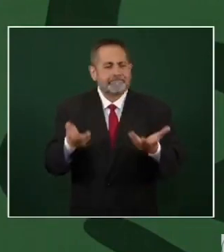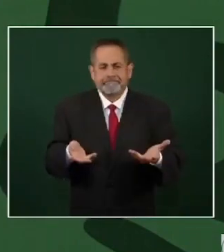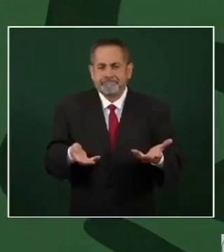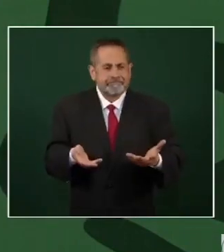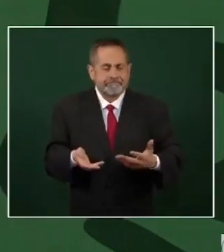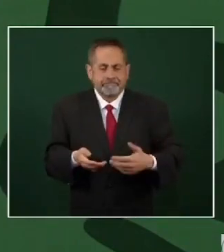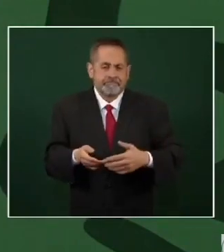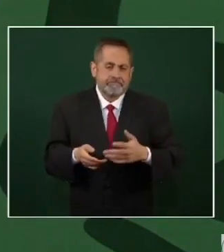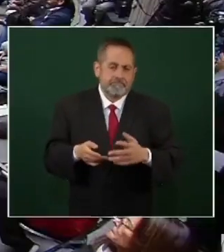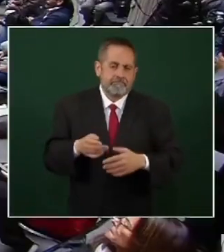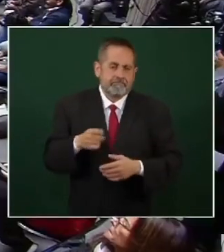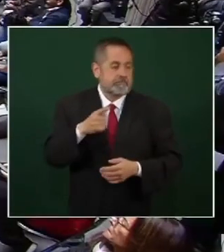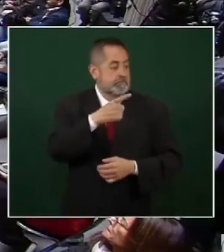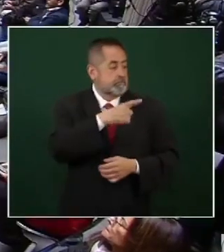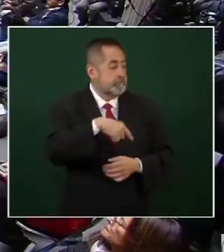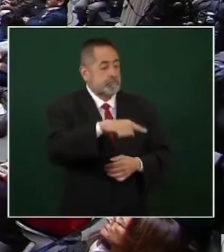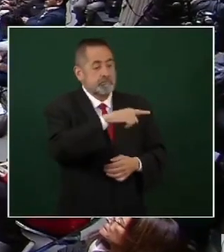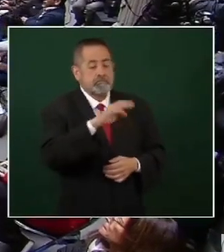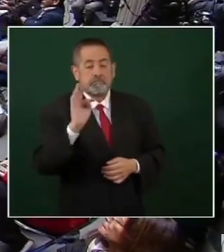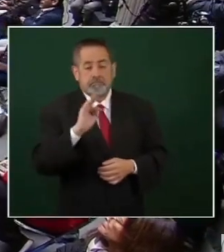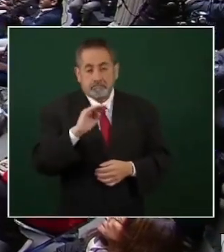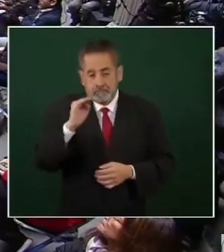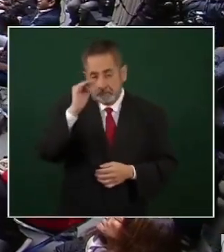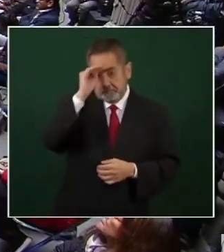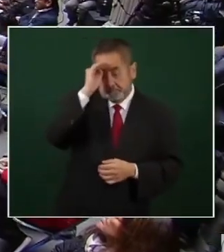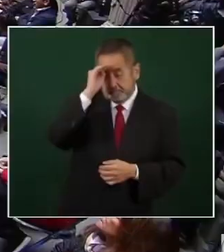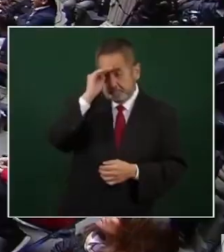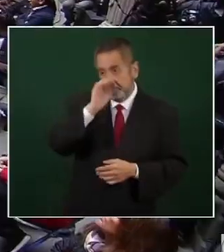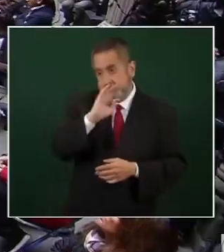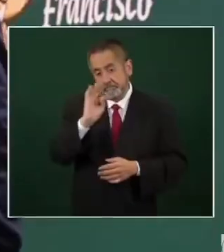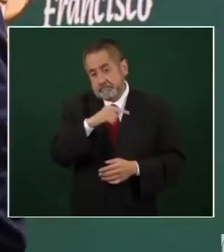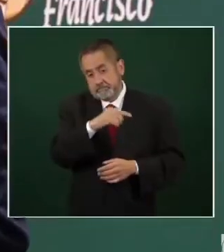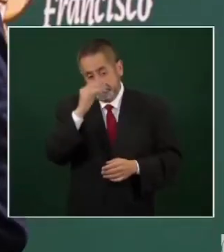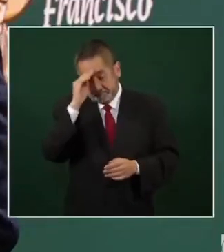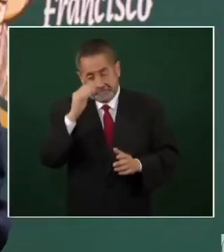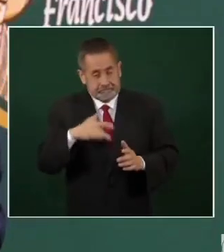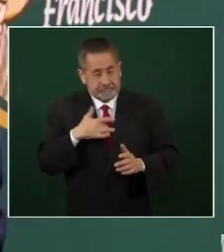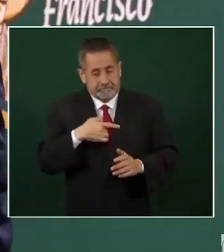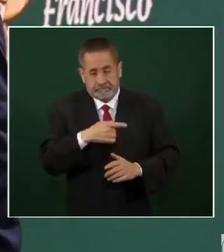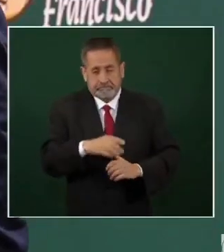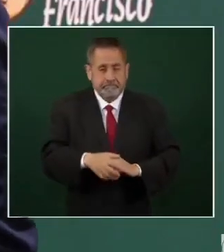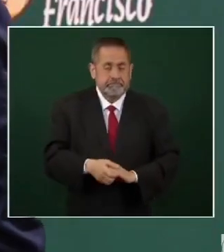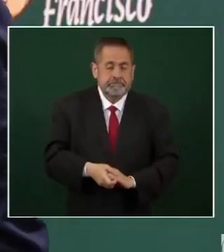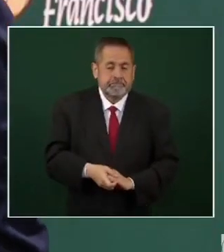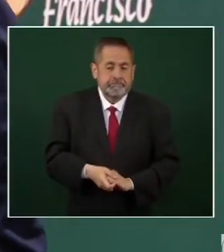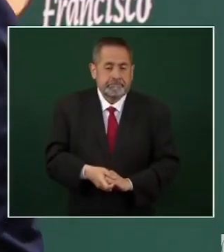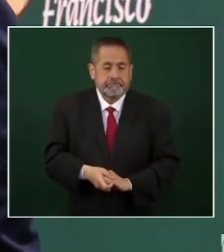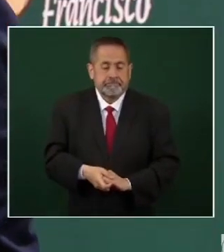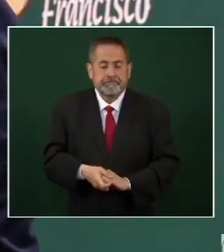seguramente deben de pensar, porque son